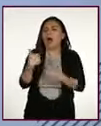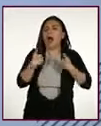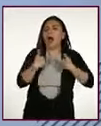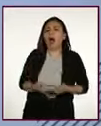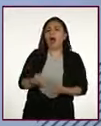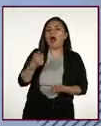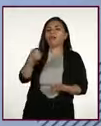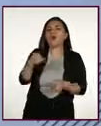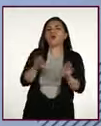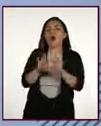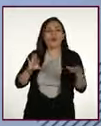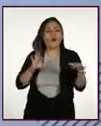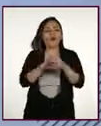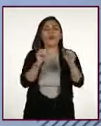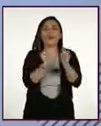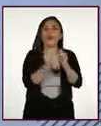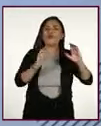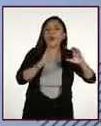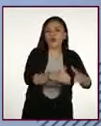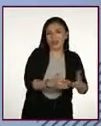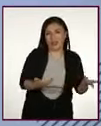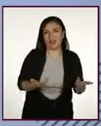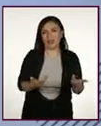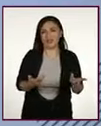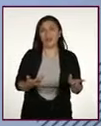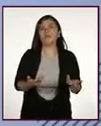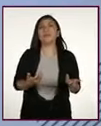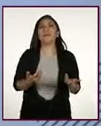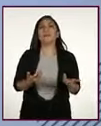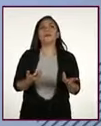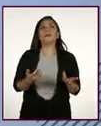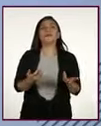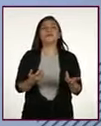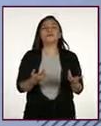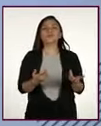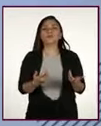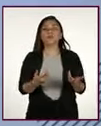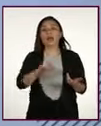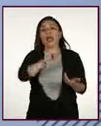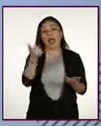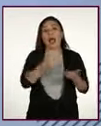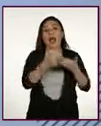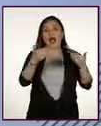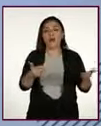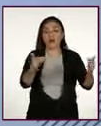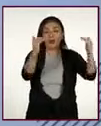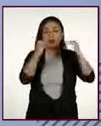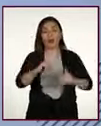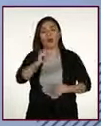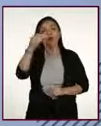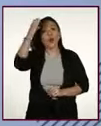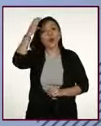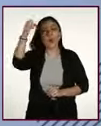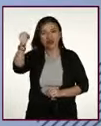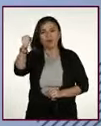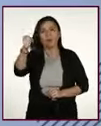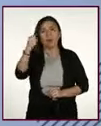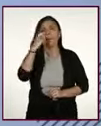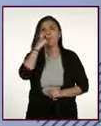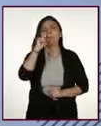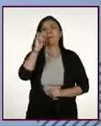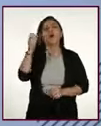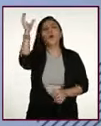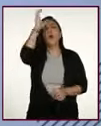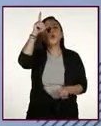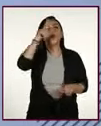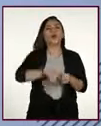las comunidades, ¿no? Y entre las comunidades. Entonces, voy a pasar ahora a este concepto de que les hablé un poquito de cultura